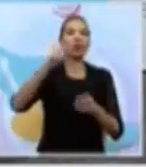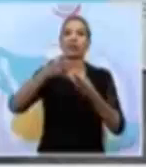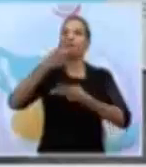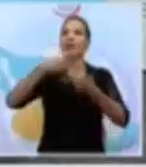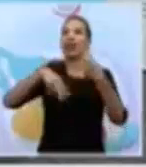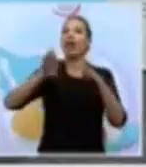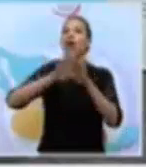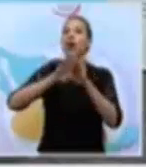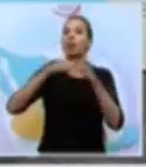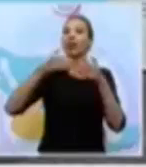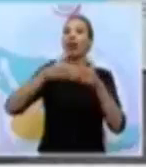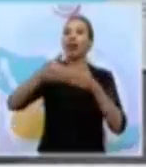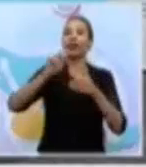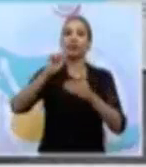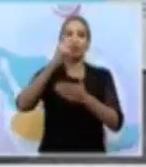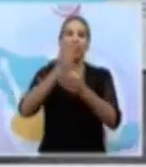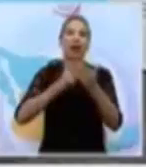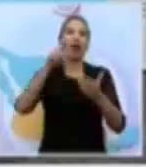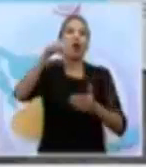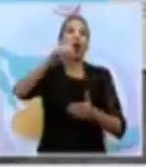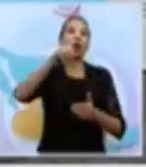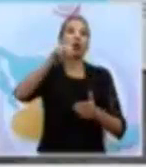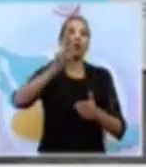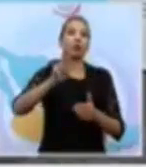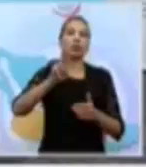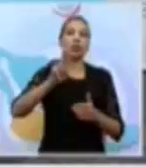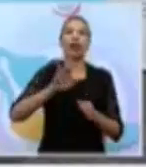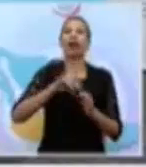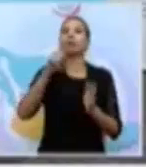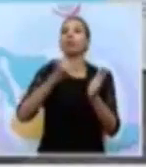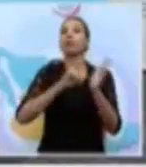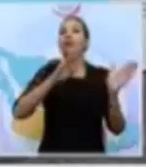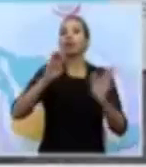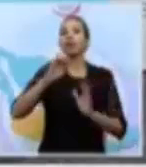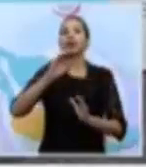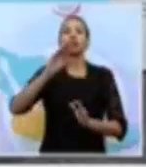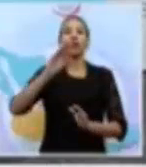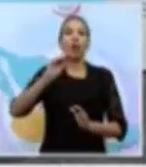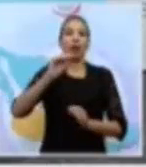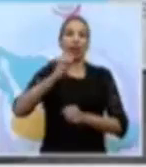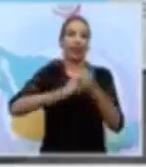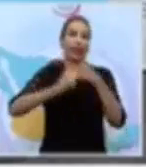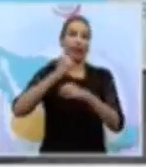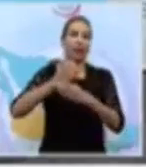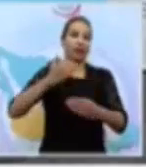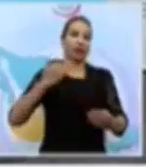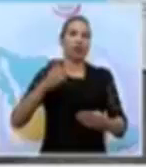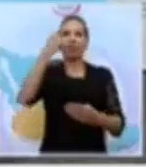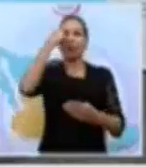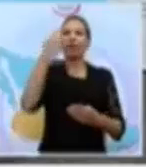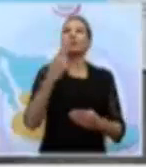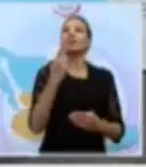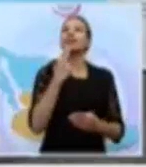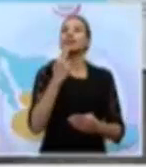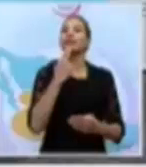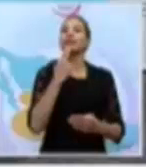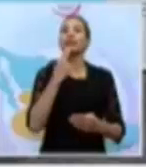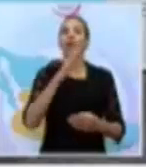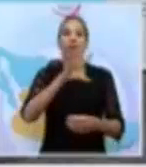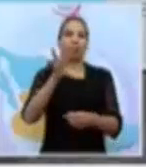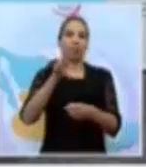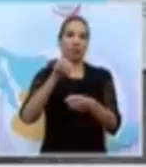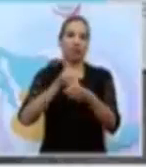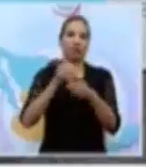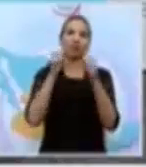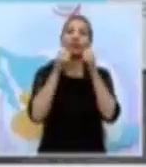desarrollado por el Programa de Naciones Unidas en 1990 para complementar